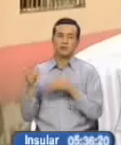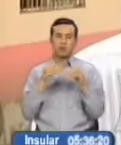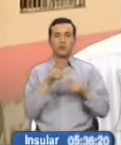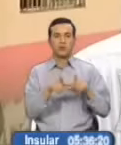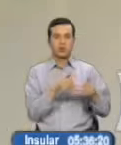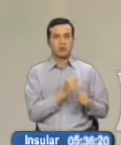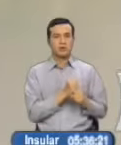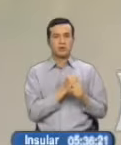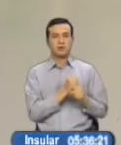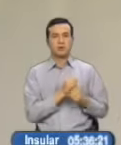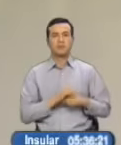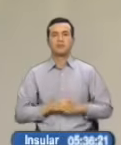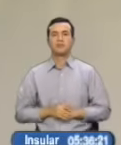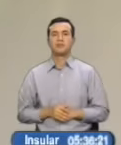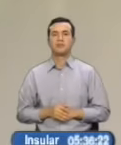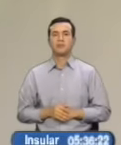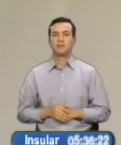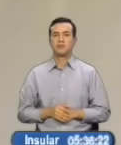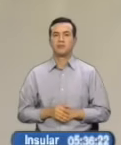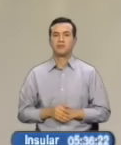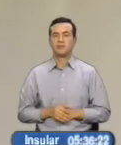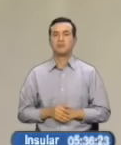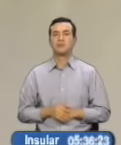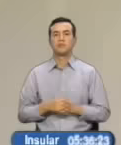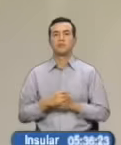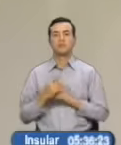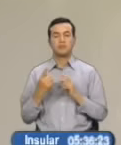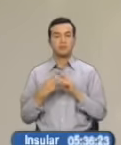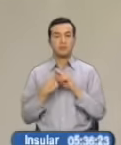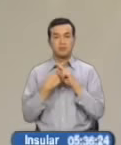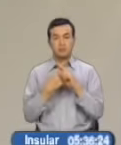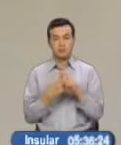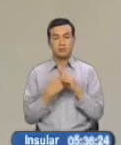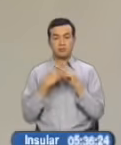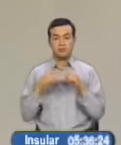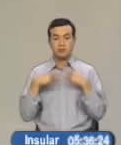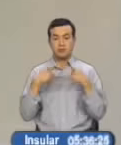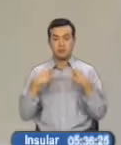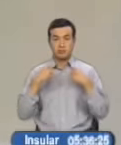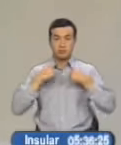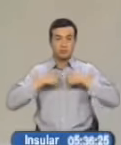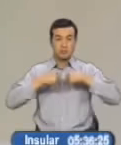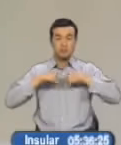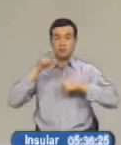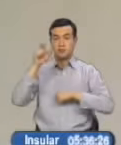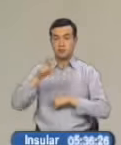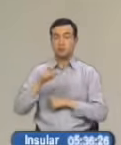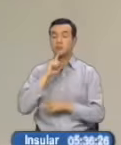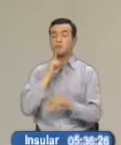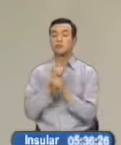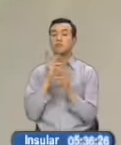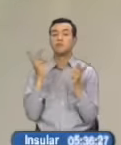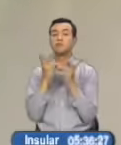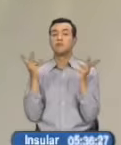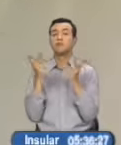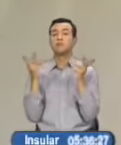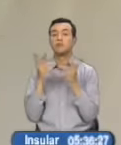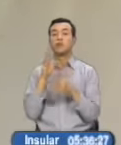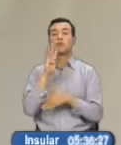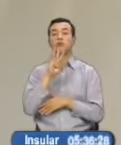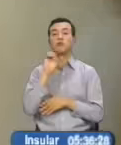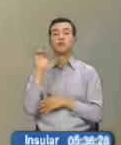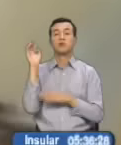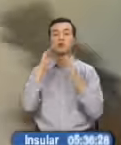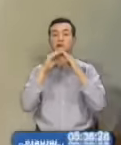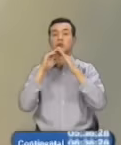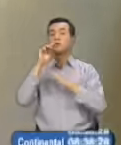más segura. Con herramientas en mano y su esfuerzo diario, el manabita Baldomero Catagua trabaja en la edificación de 400